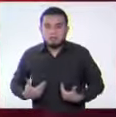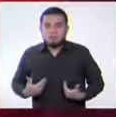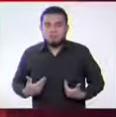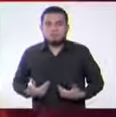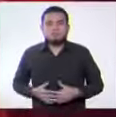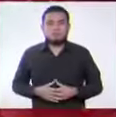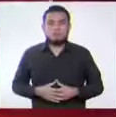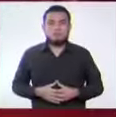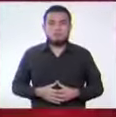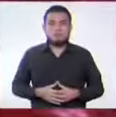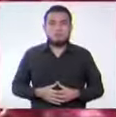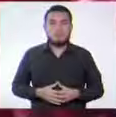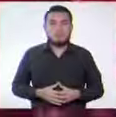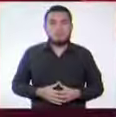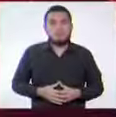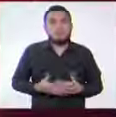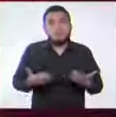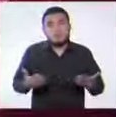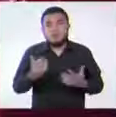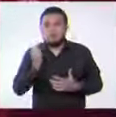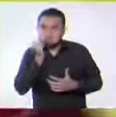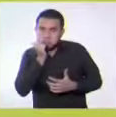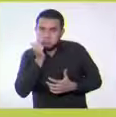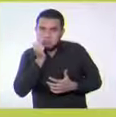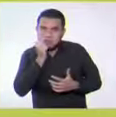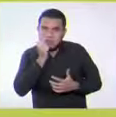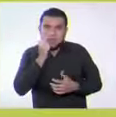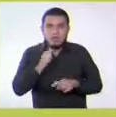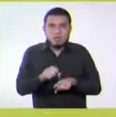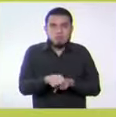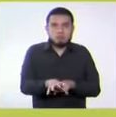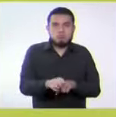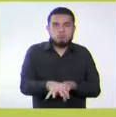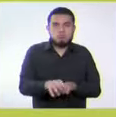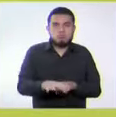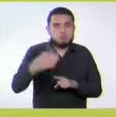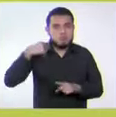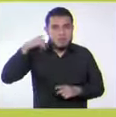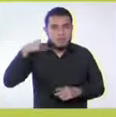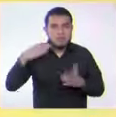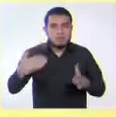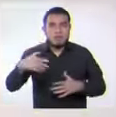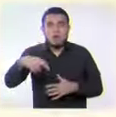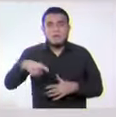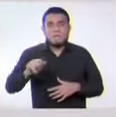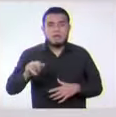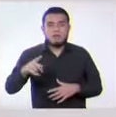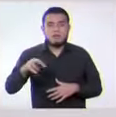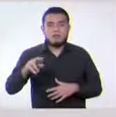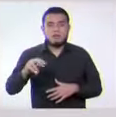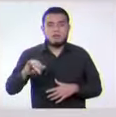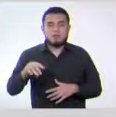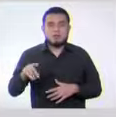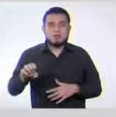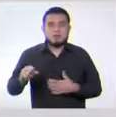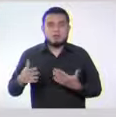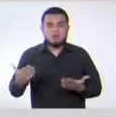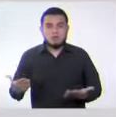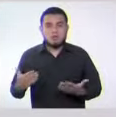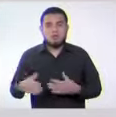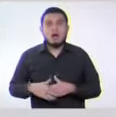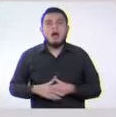entre ellos los fluidos menstruales y seminales. Y los terpenoides son típicos constituyentes de los